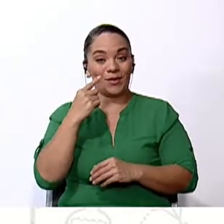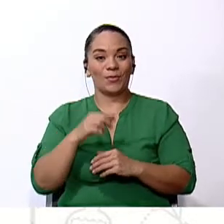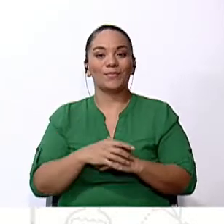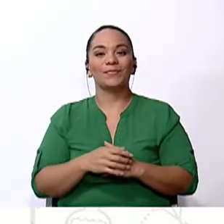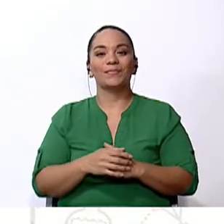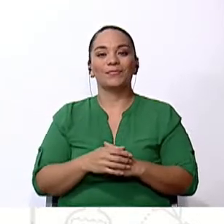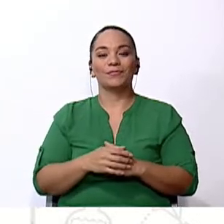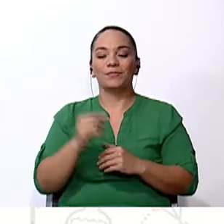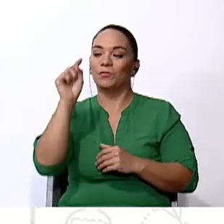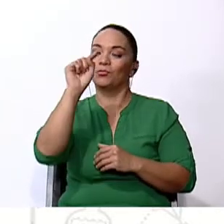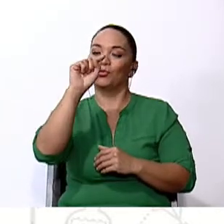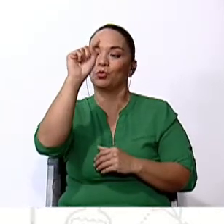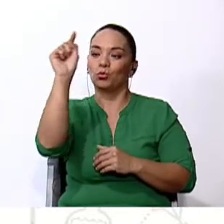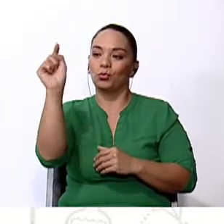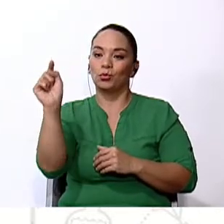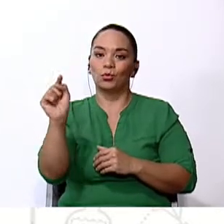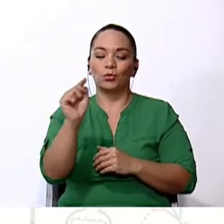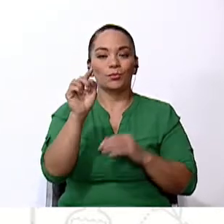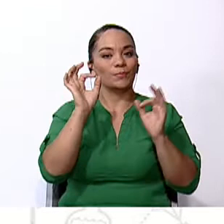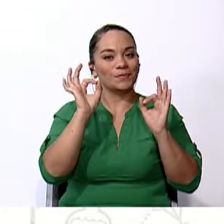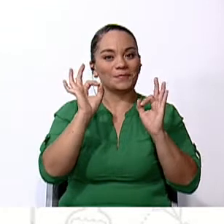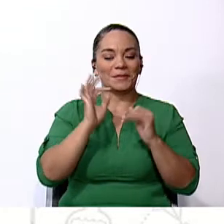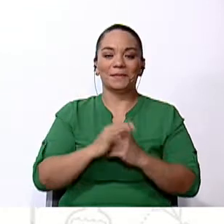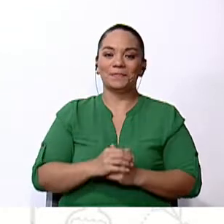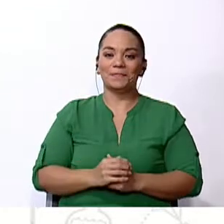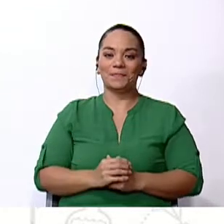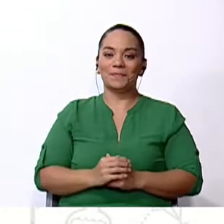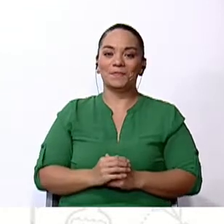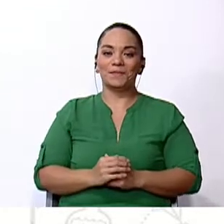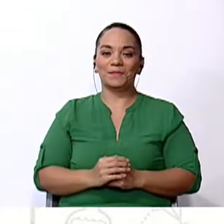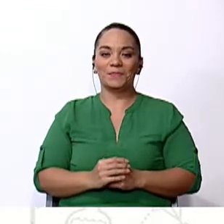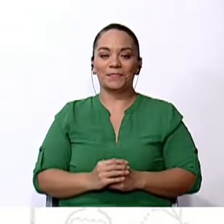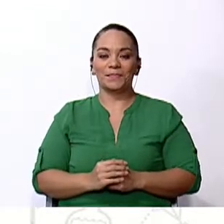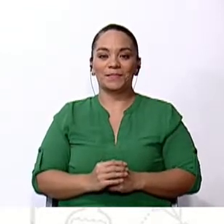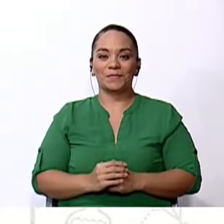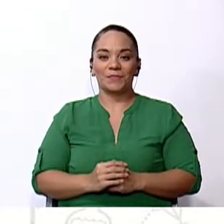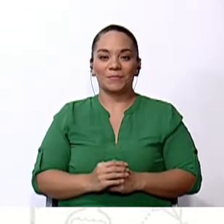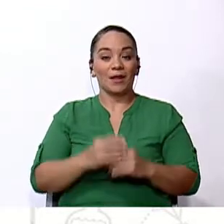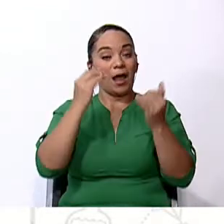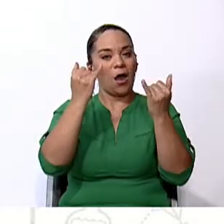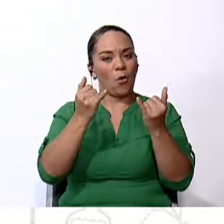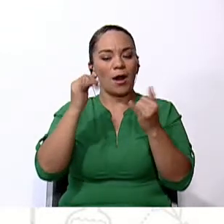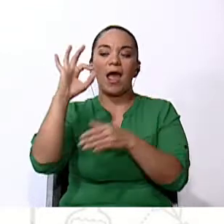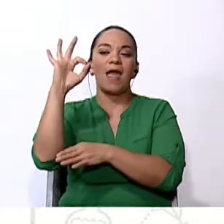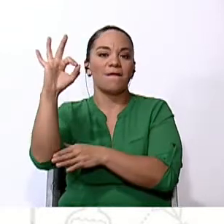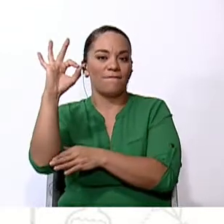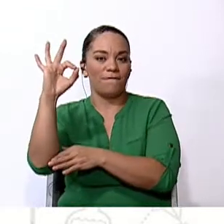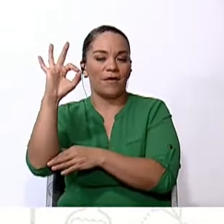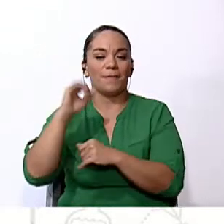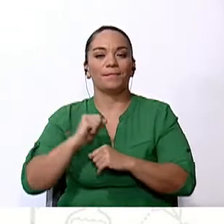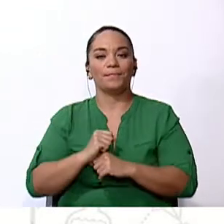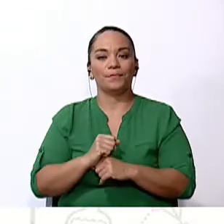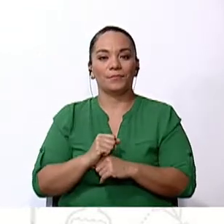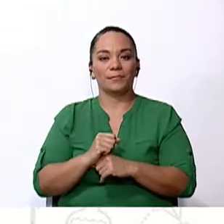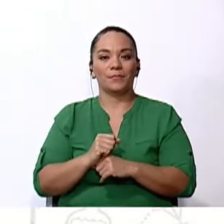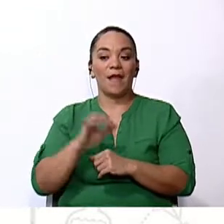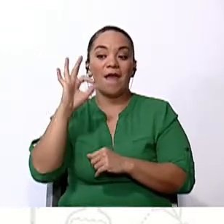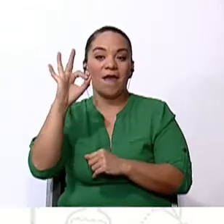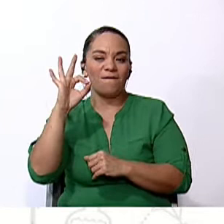un círculo. ¡Perfecto! ¿Ven la F? Nos vamos a la F de